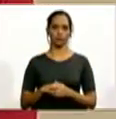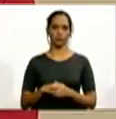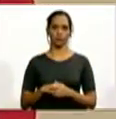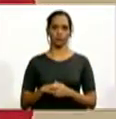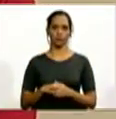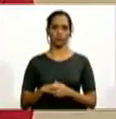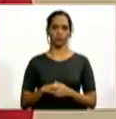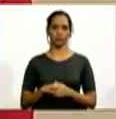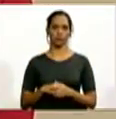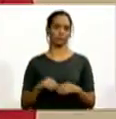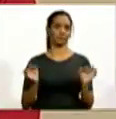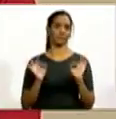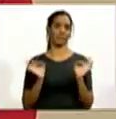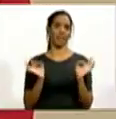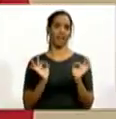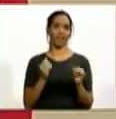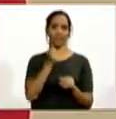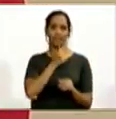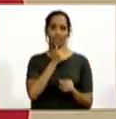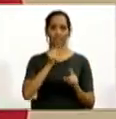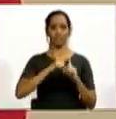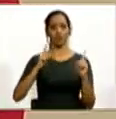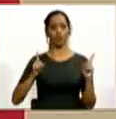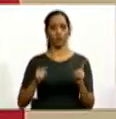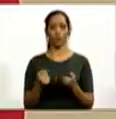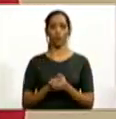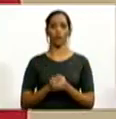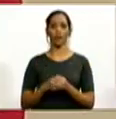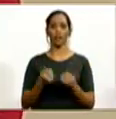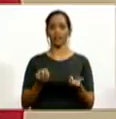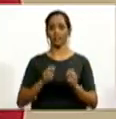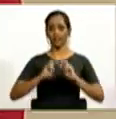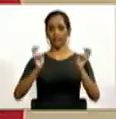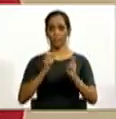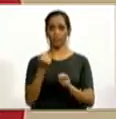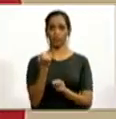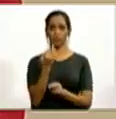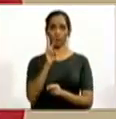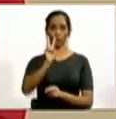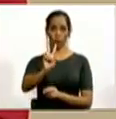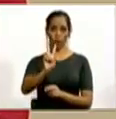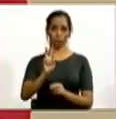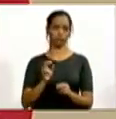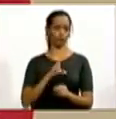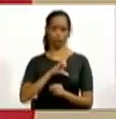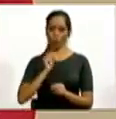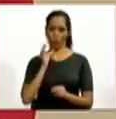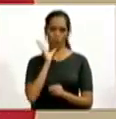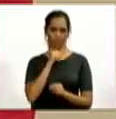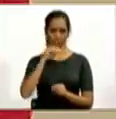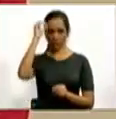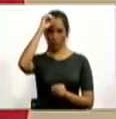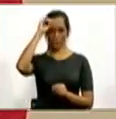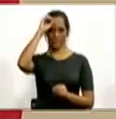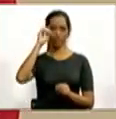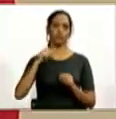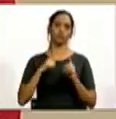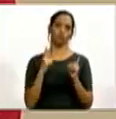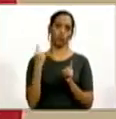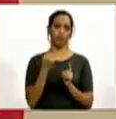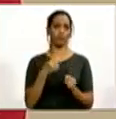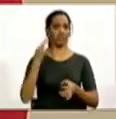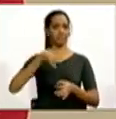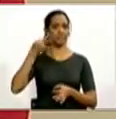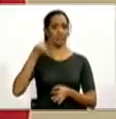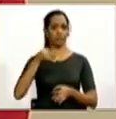¿Quién saldrá nada, el otro? ¿Quién saldrá el electrocutado ahí? Con este episodio número 2? No sé, no emitiré ningún juicio de valor. Solo ahí están las declaraciones